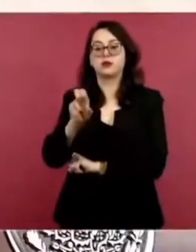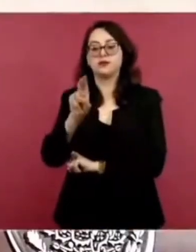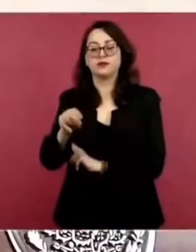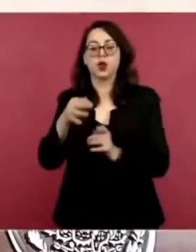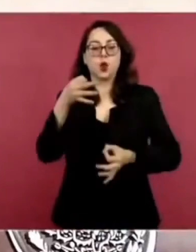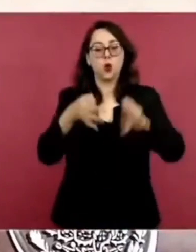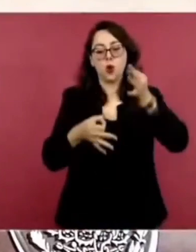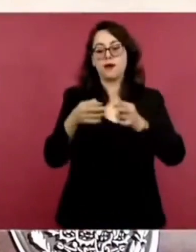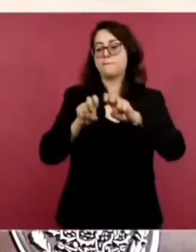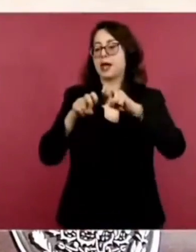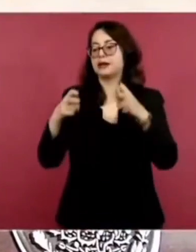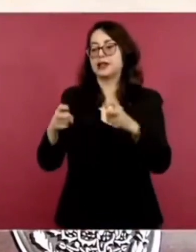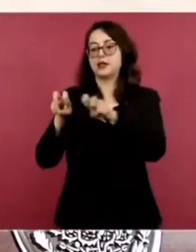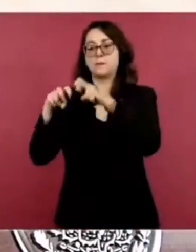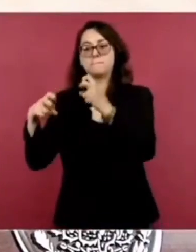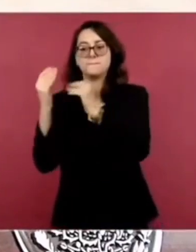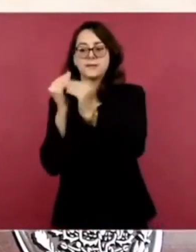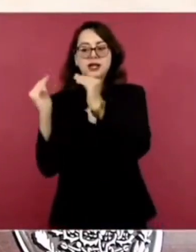ministros,